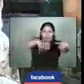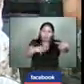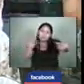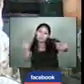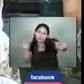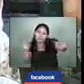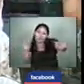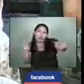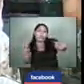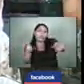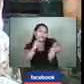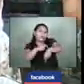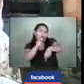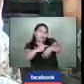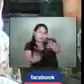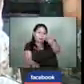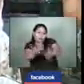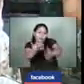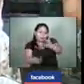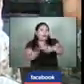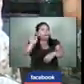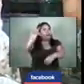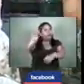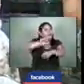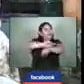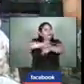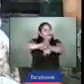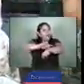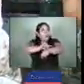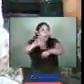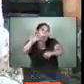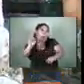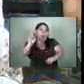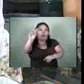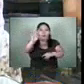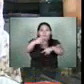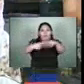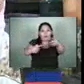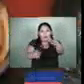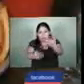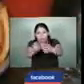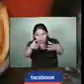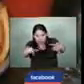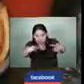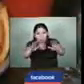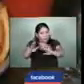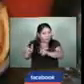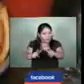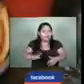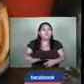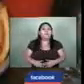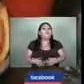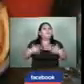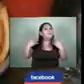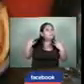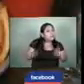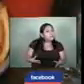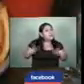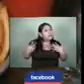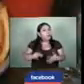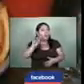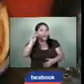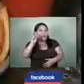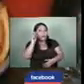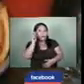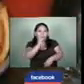de una, dos horas o dos y media y va a estar el chicharrón. En cuestión de dos horas, la delicia